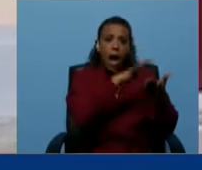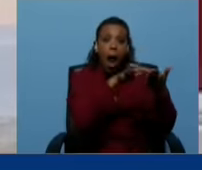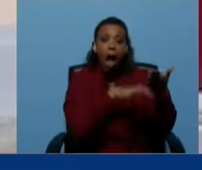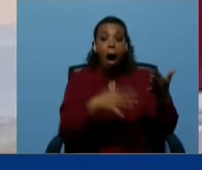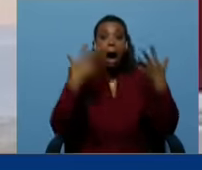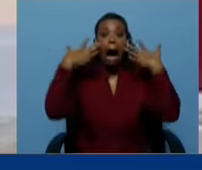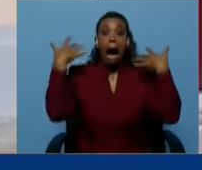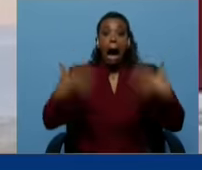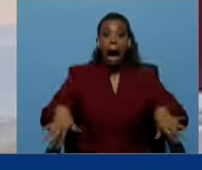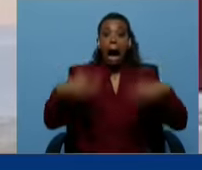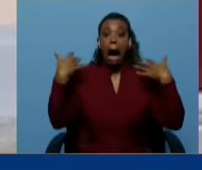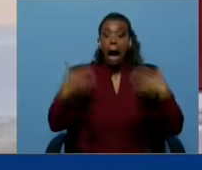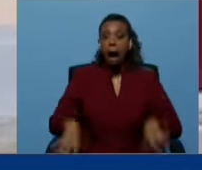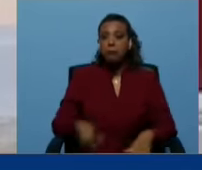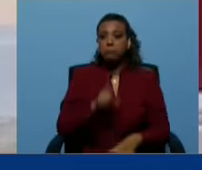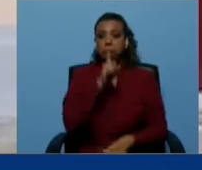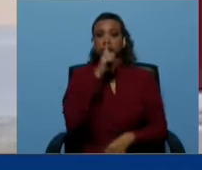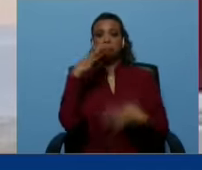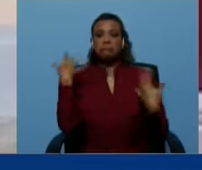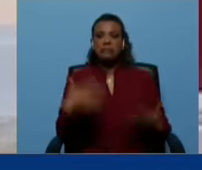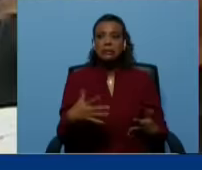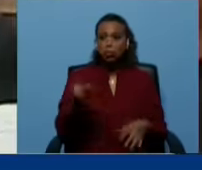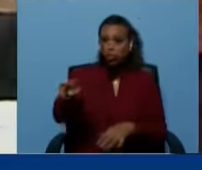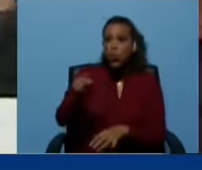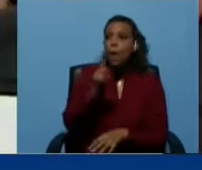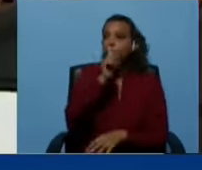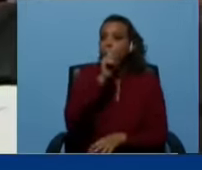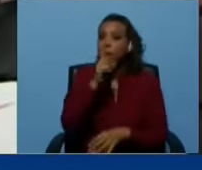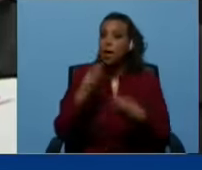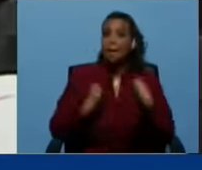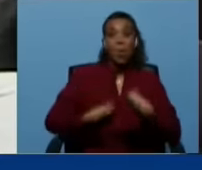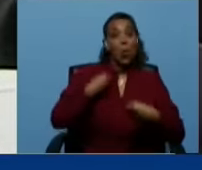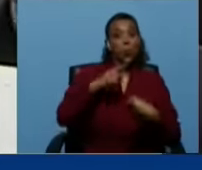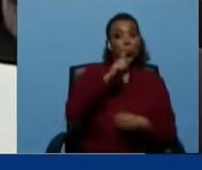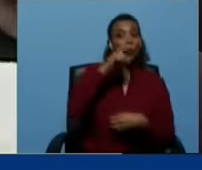Bendito sea Dios. ¿Qué escribirás tú ahí que te preocupa?